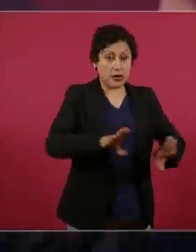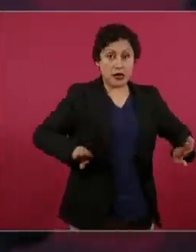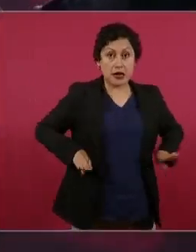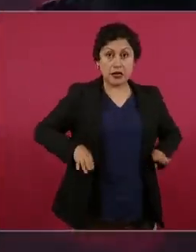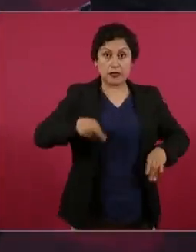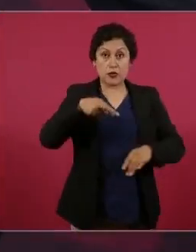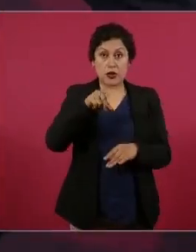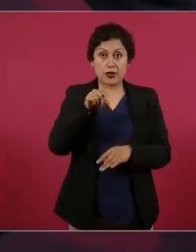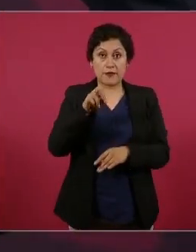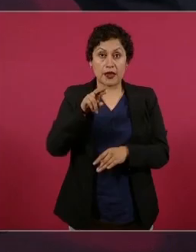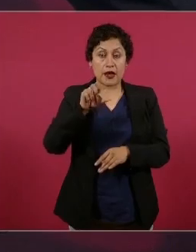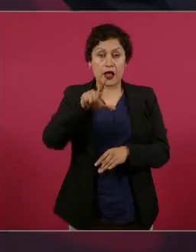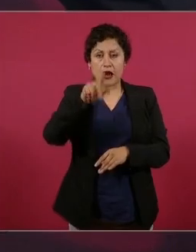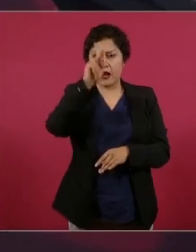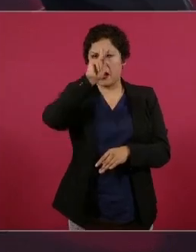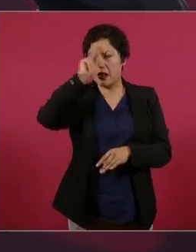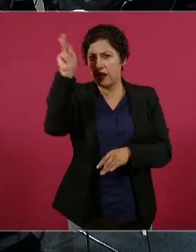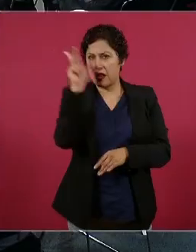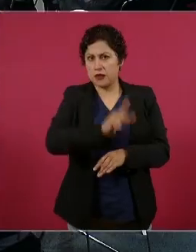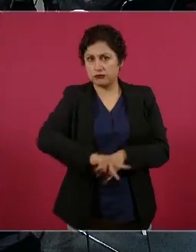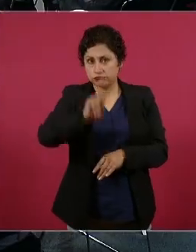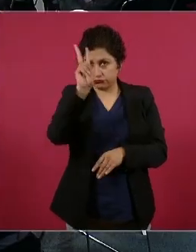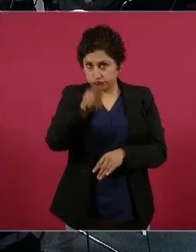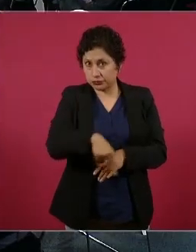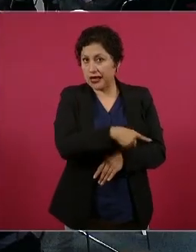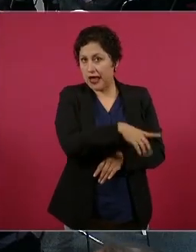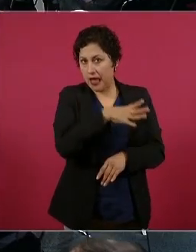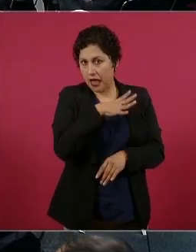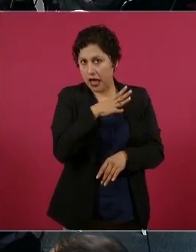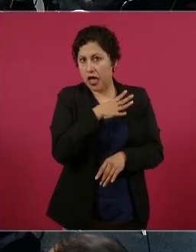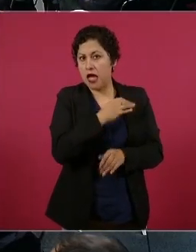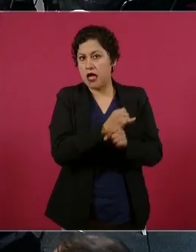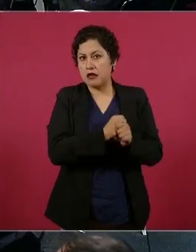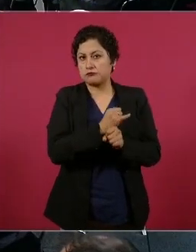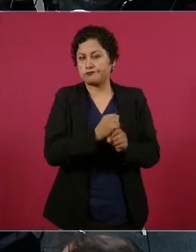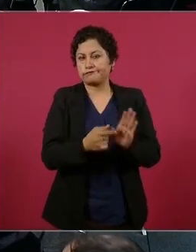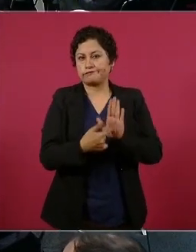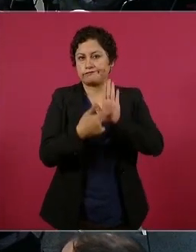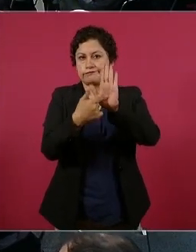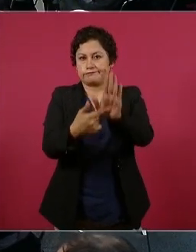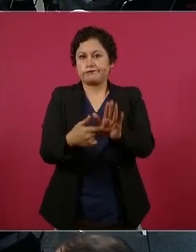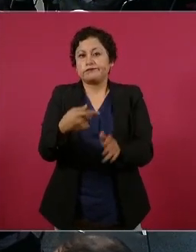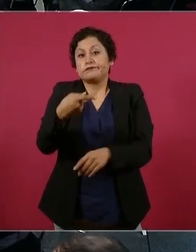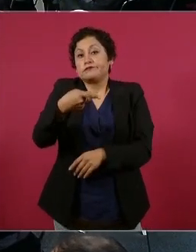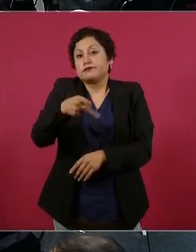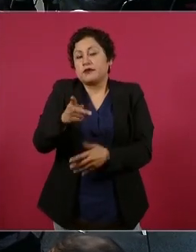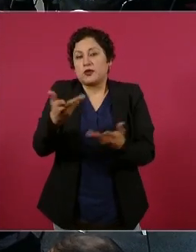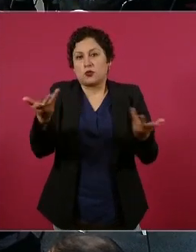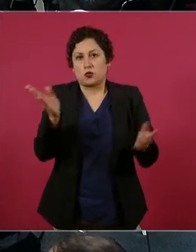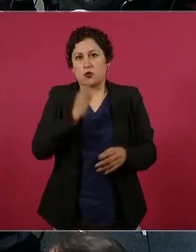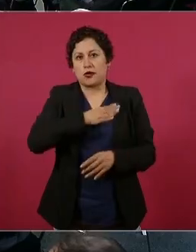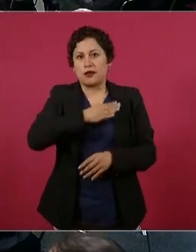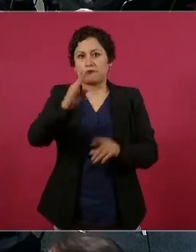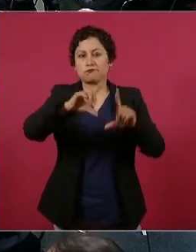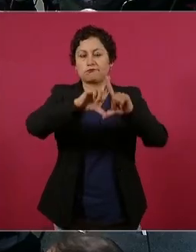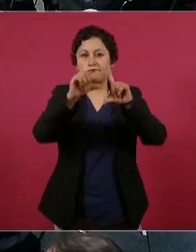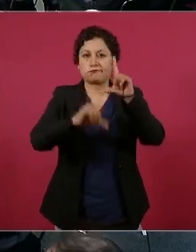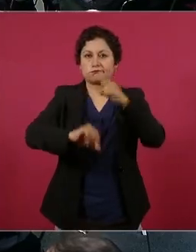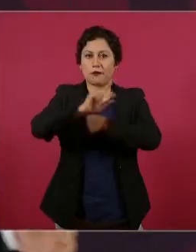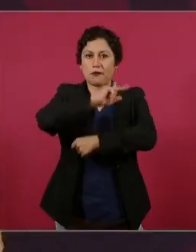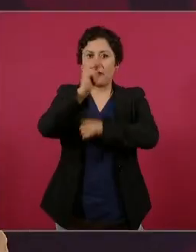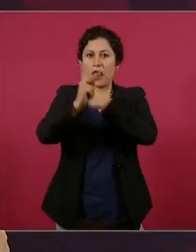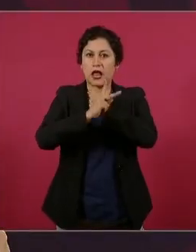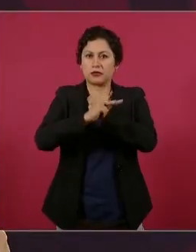Lo que pasa es que esta es una gran nación y un gran